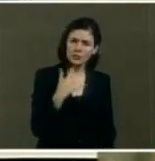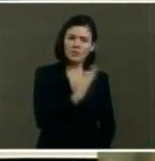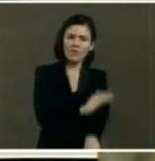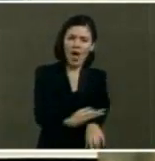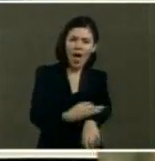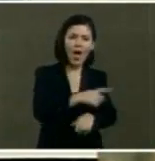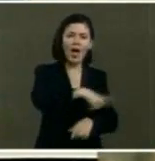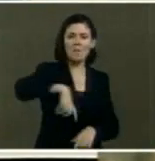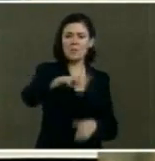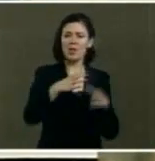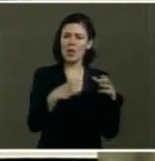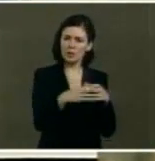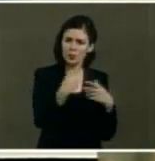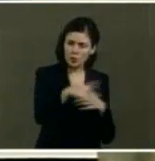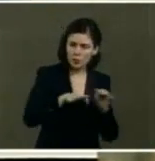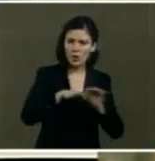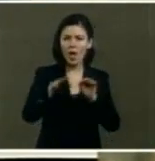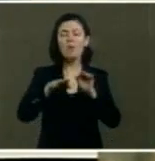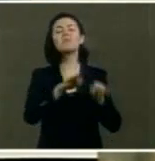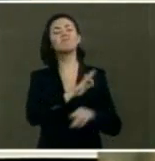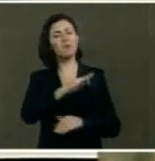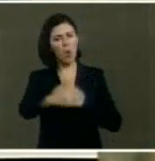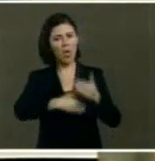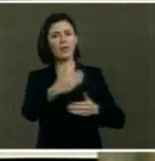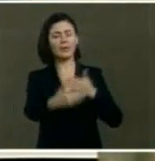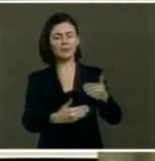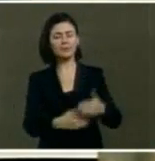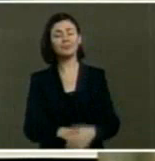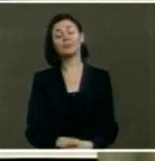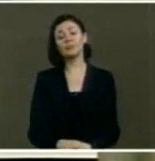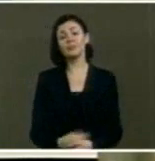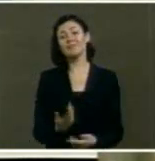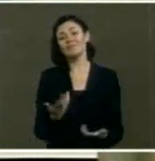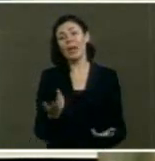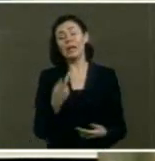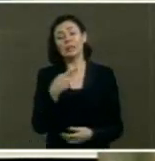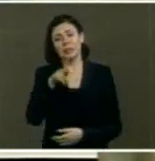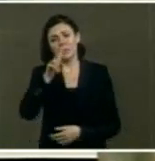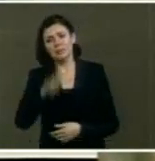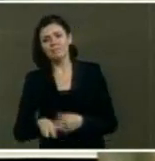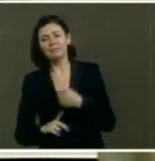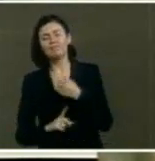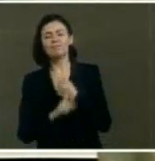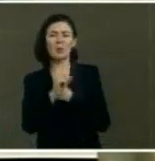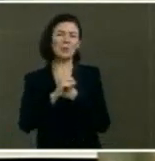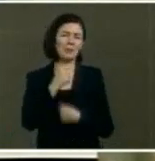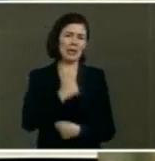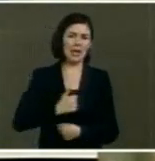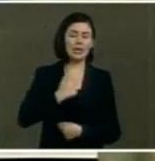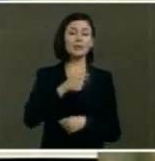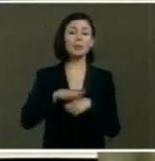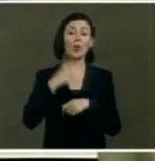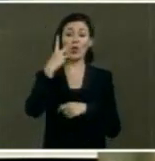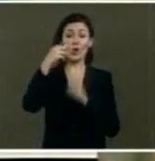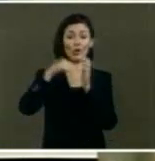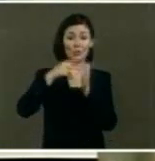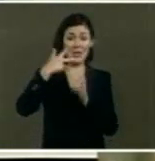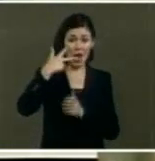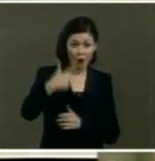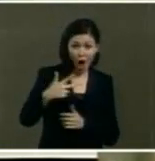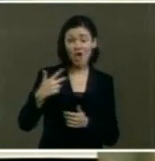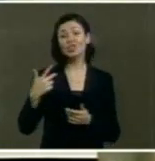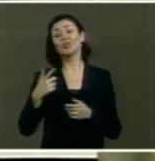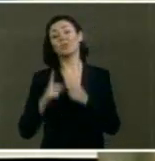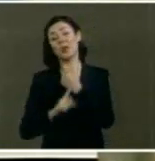Desafortunadamente, el aumento inusitado de los alimentos en 2008 y luego otra vez en 2011 y la